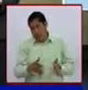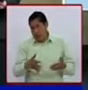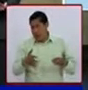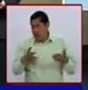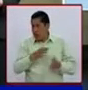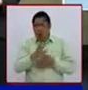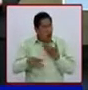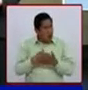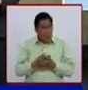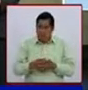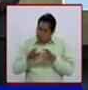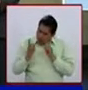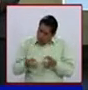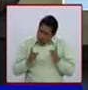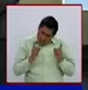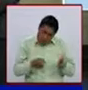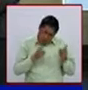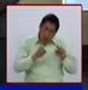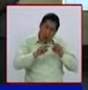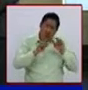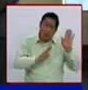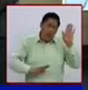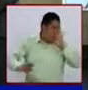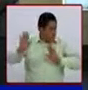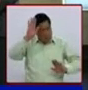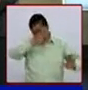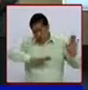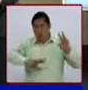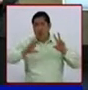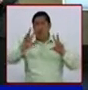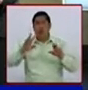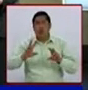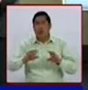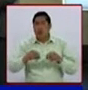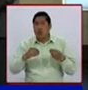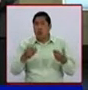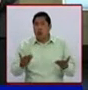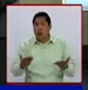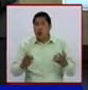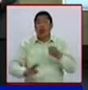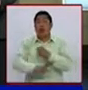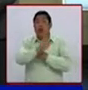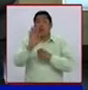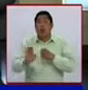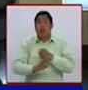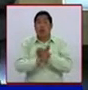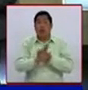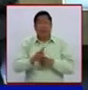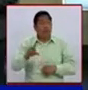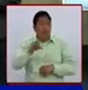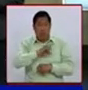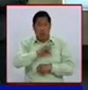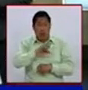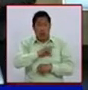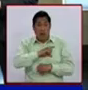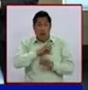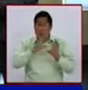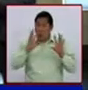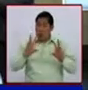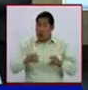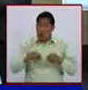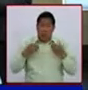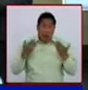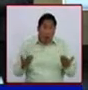tienen todos la misma preocupación, la inseguridad. Y además que la policía no llega a estos barrios y